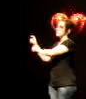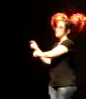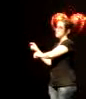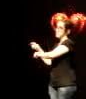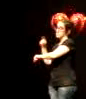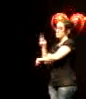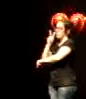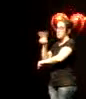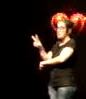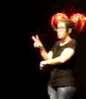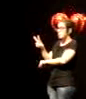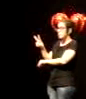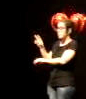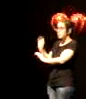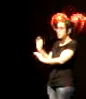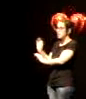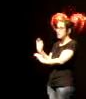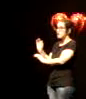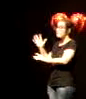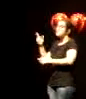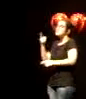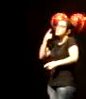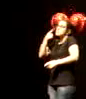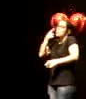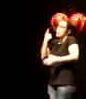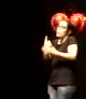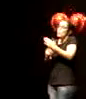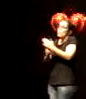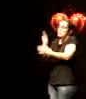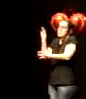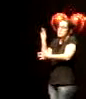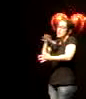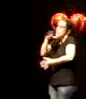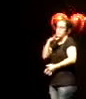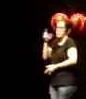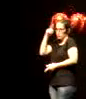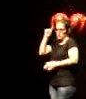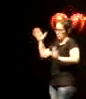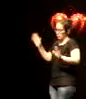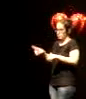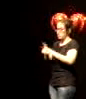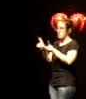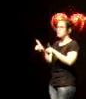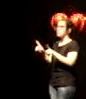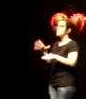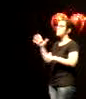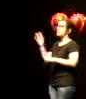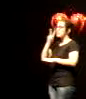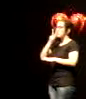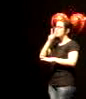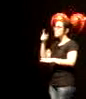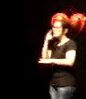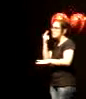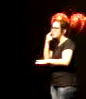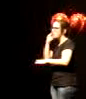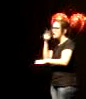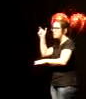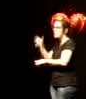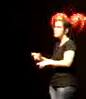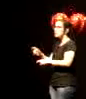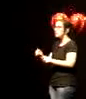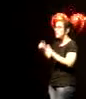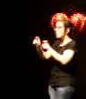a nuestros ojos. Pero si un día, por la razón que fuera, nosotros nos interesamos y nos fijamos en el hidrante, comenzamos a descubrir un